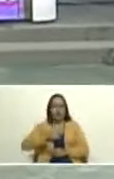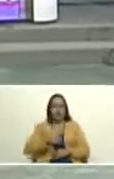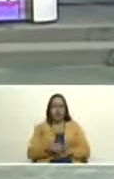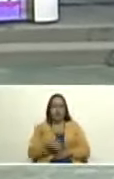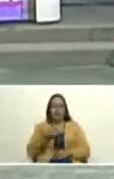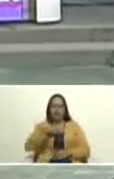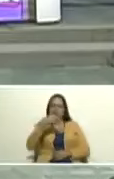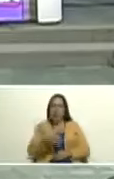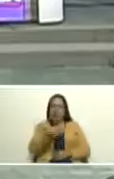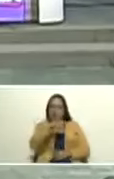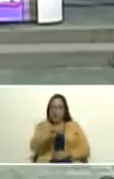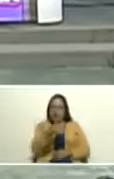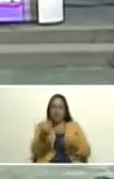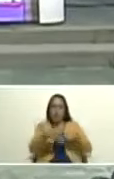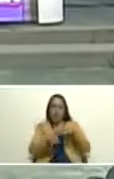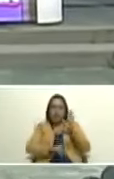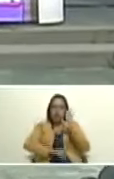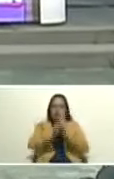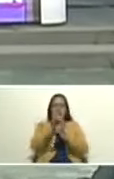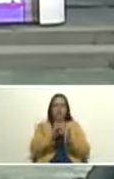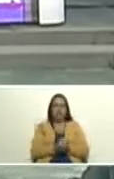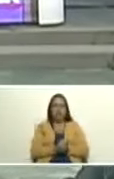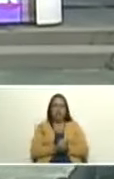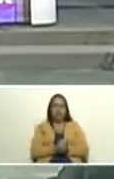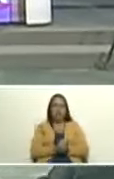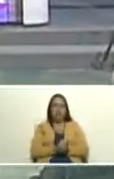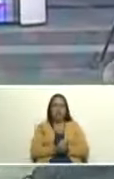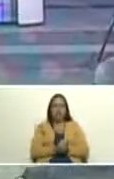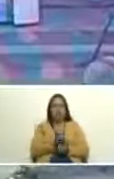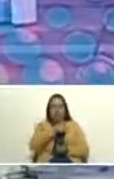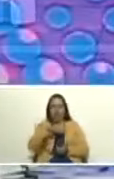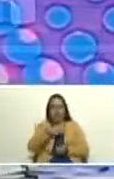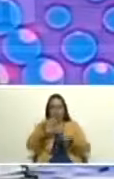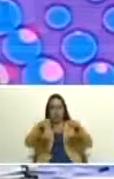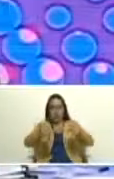ir creciendo. Entonces hoy estamos aquí